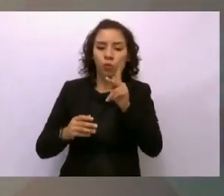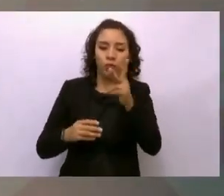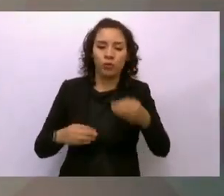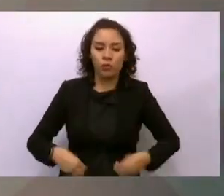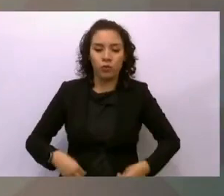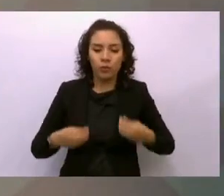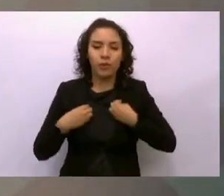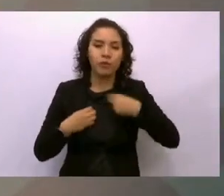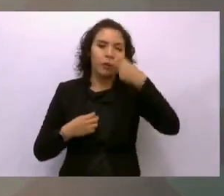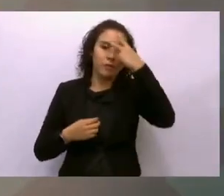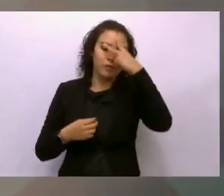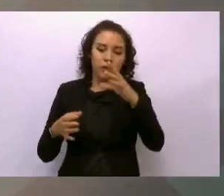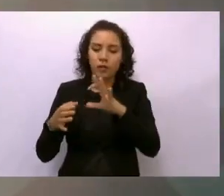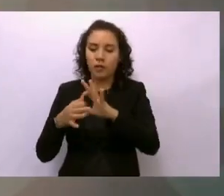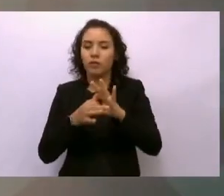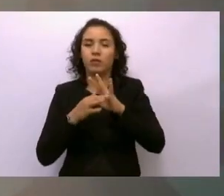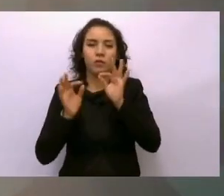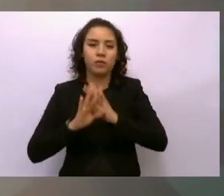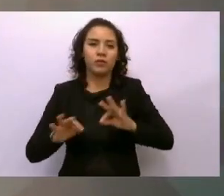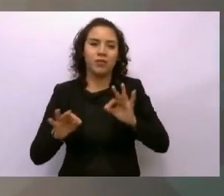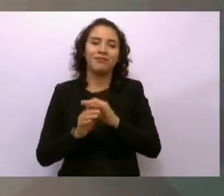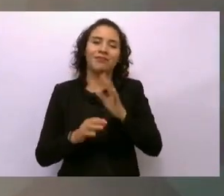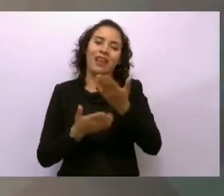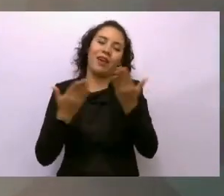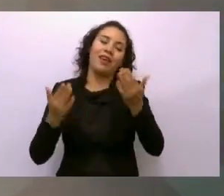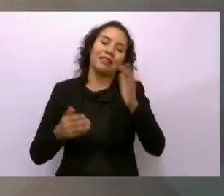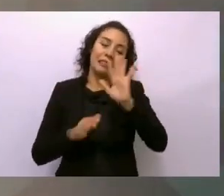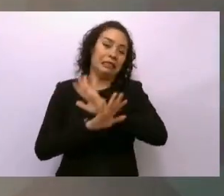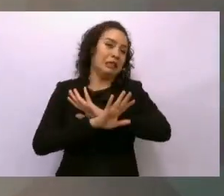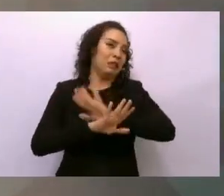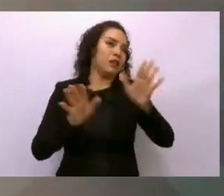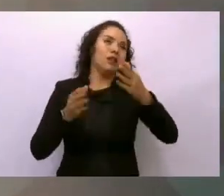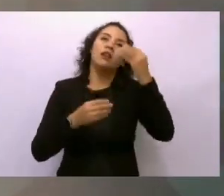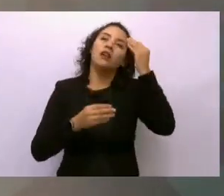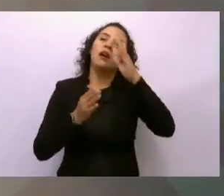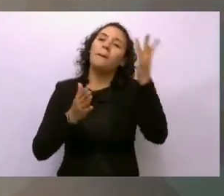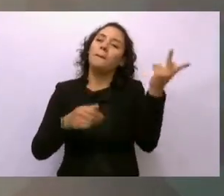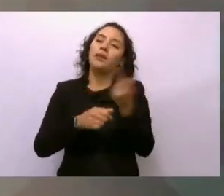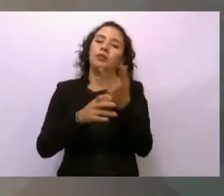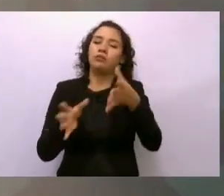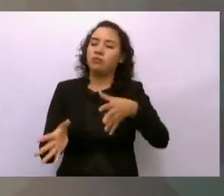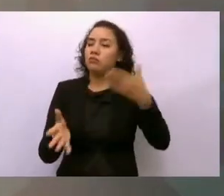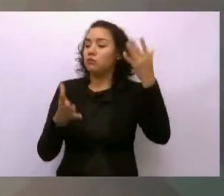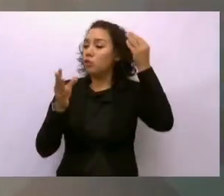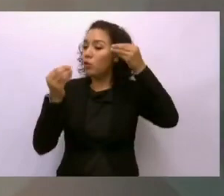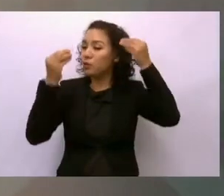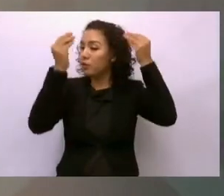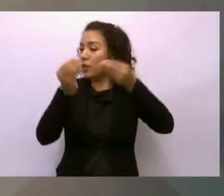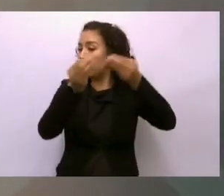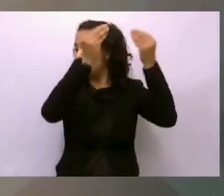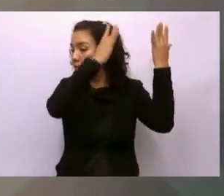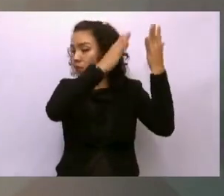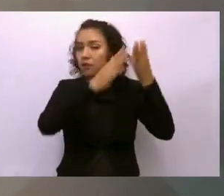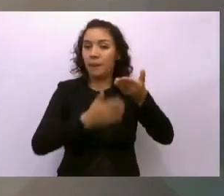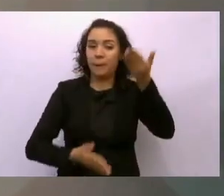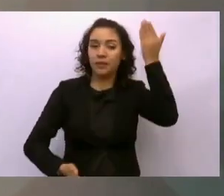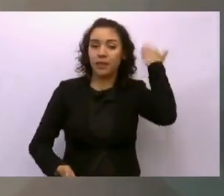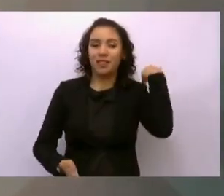tenemos ahora que ya pasó la pandemia, tenemos que dedicarnos a